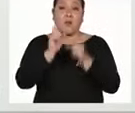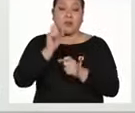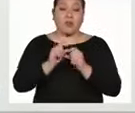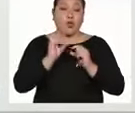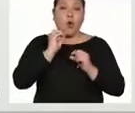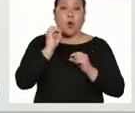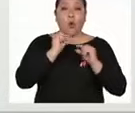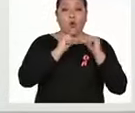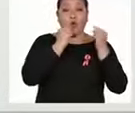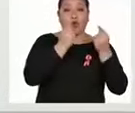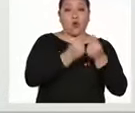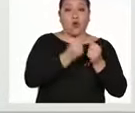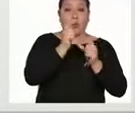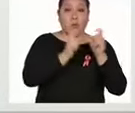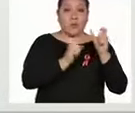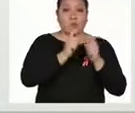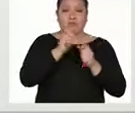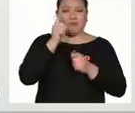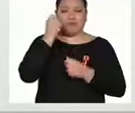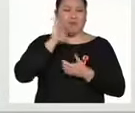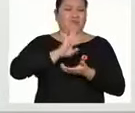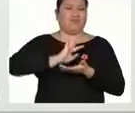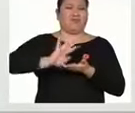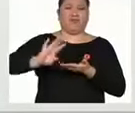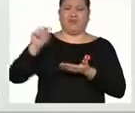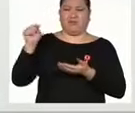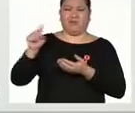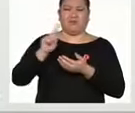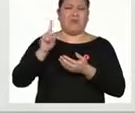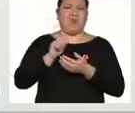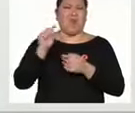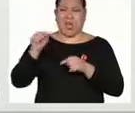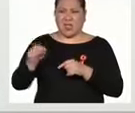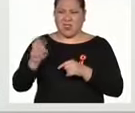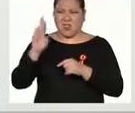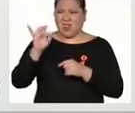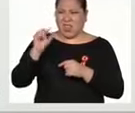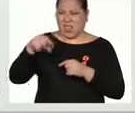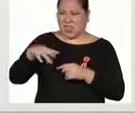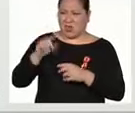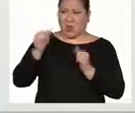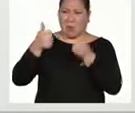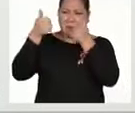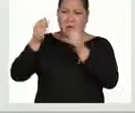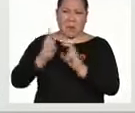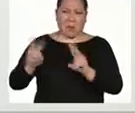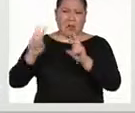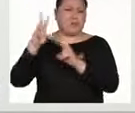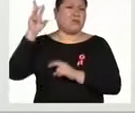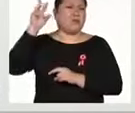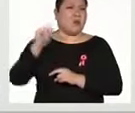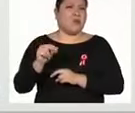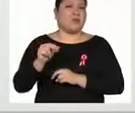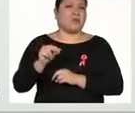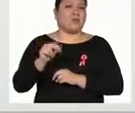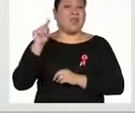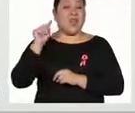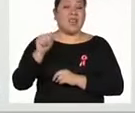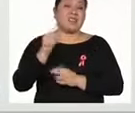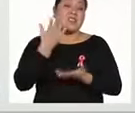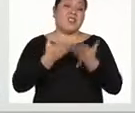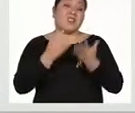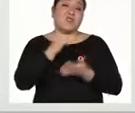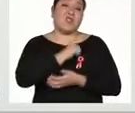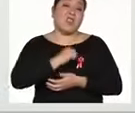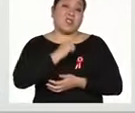y grupos que no desean entender la diversidad como riqueza. Tal vez esa era una actitud más